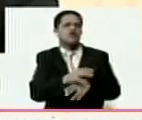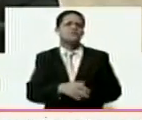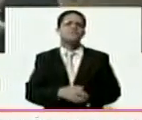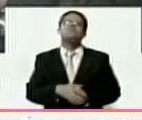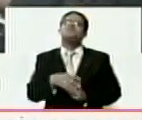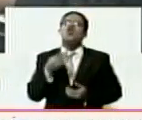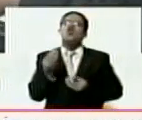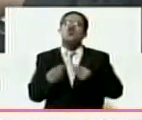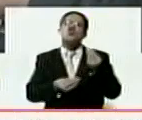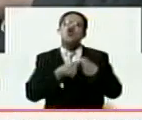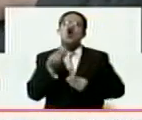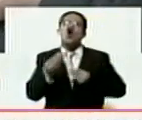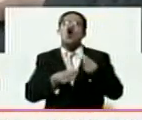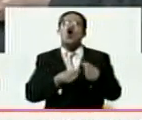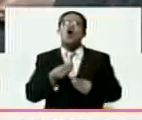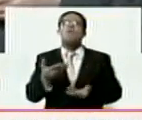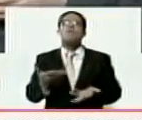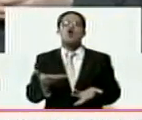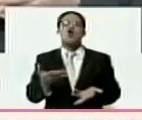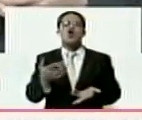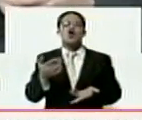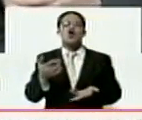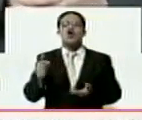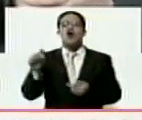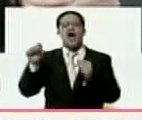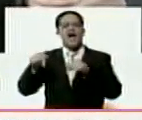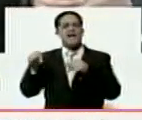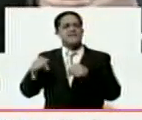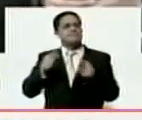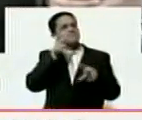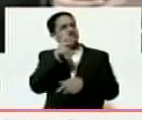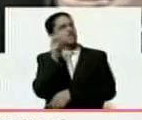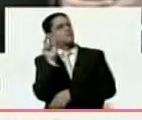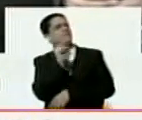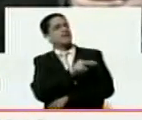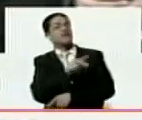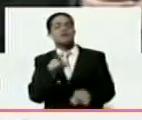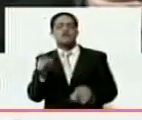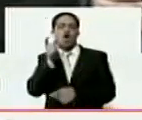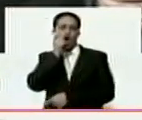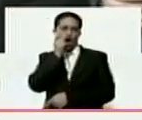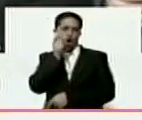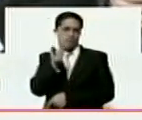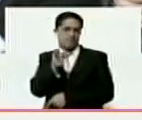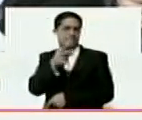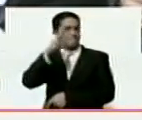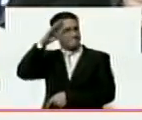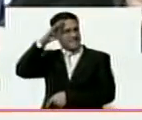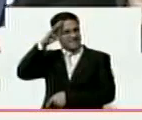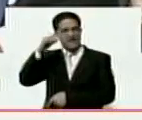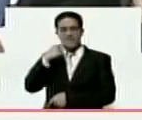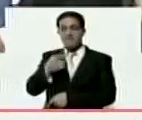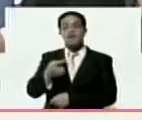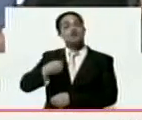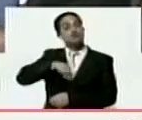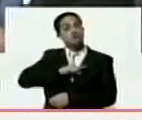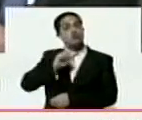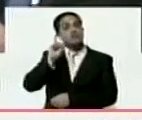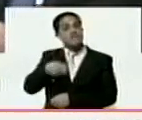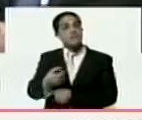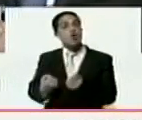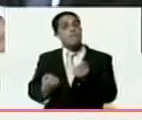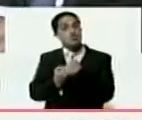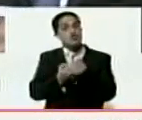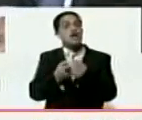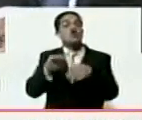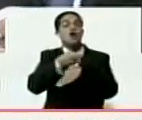en Southcom mientras veían lo que sucedía? Y dice Craig Fowler, el almirante, nuestro papel es apoyar al gobierno de Estados Unidos,